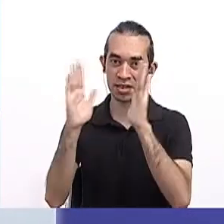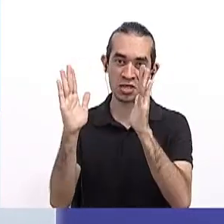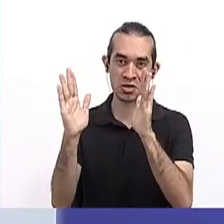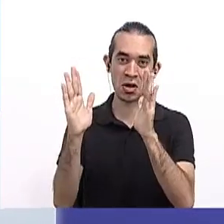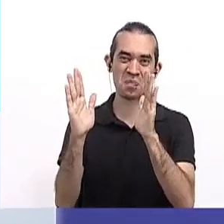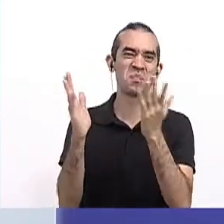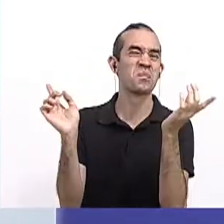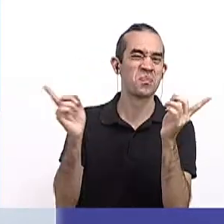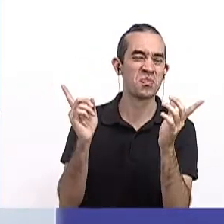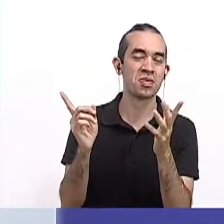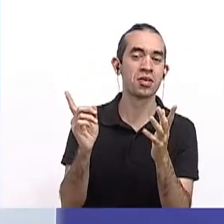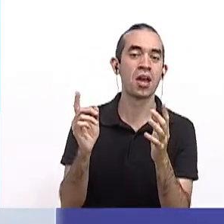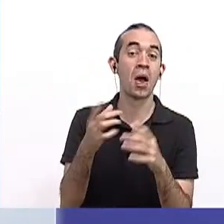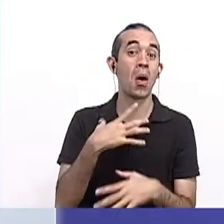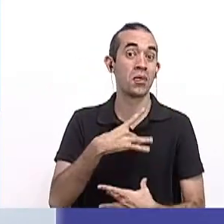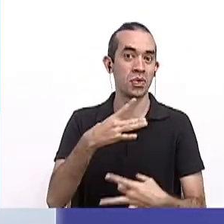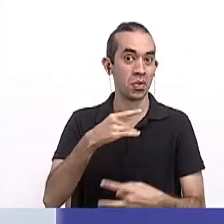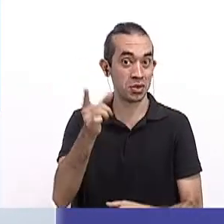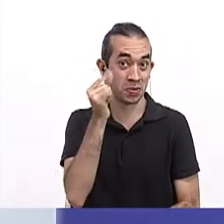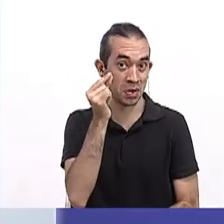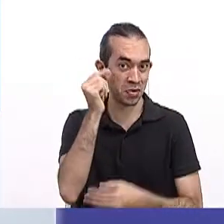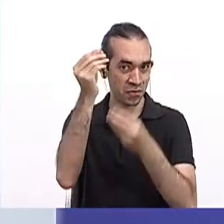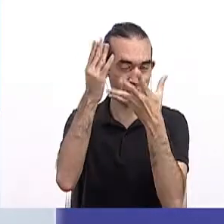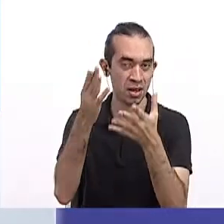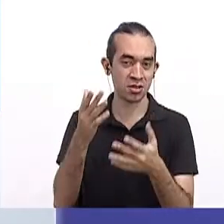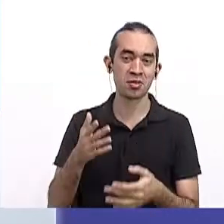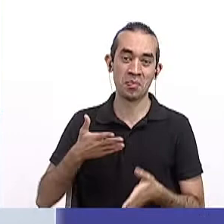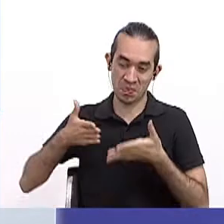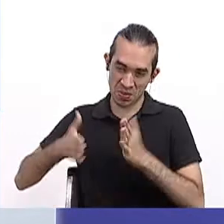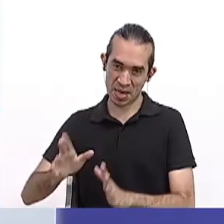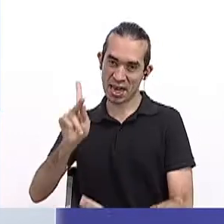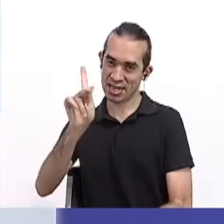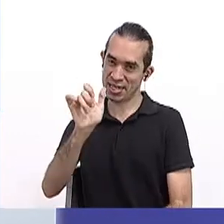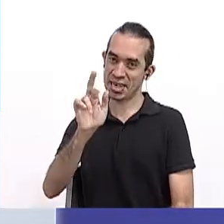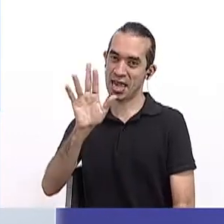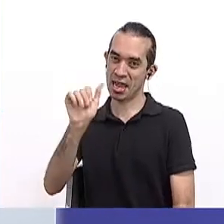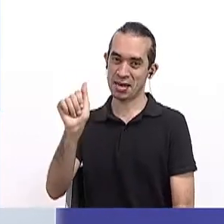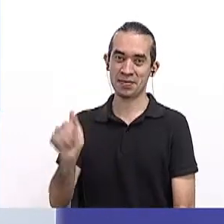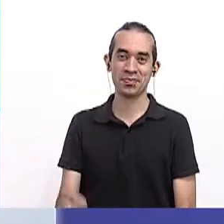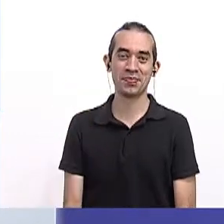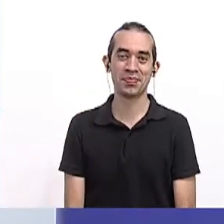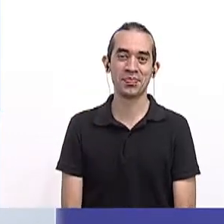la siguiente curiosidad de la mano de mi hija Kiara.